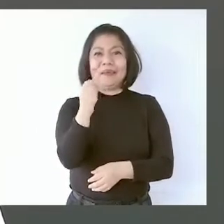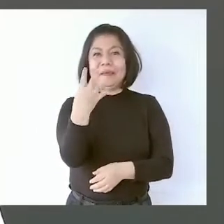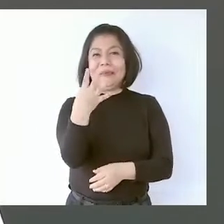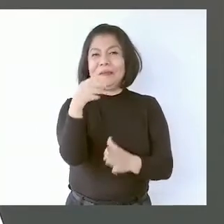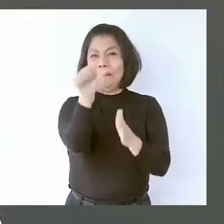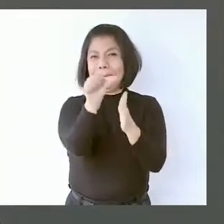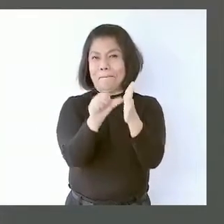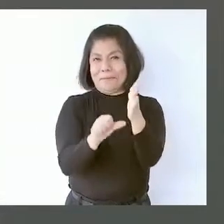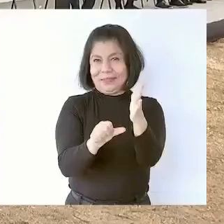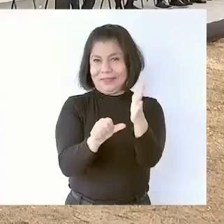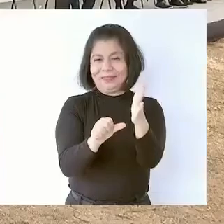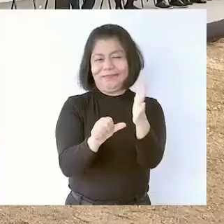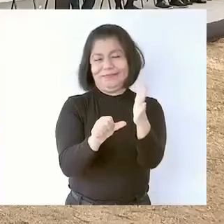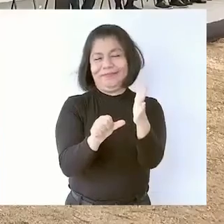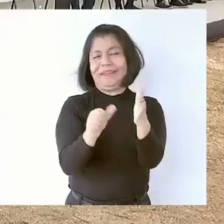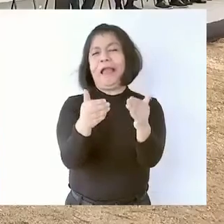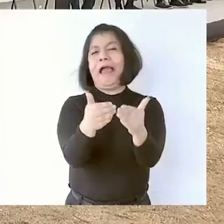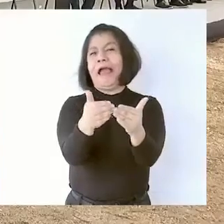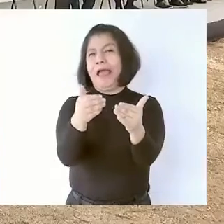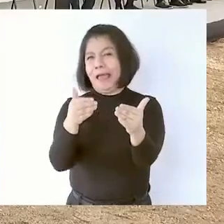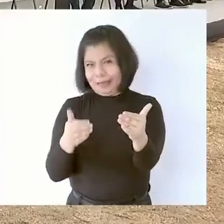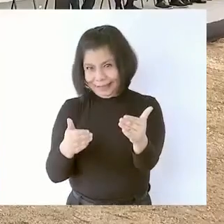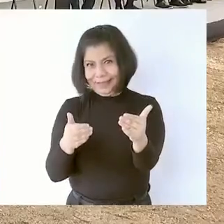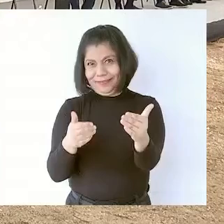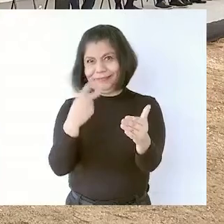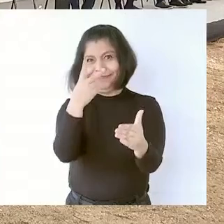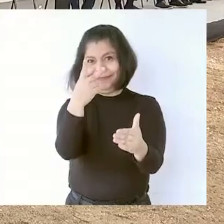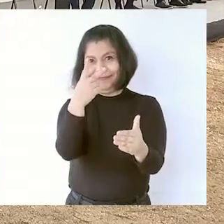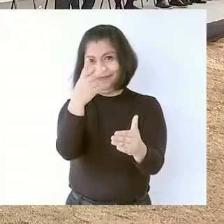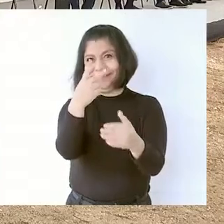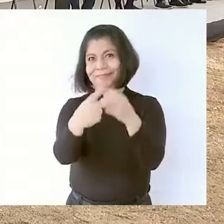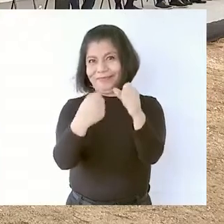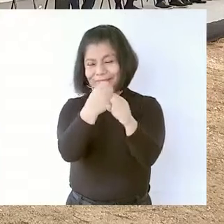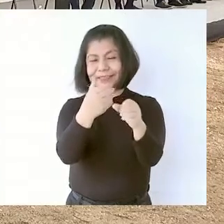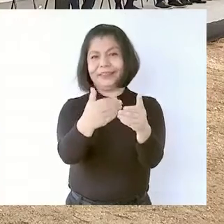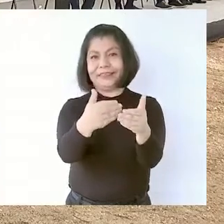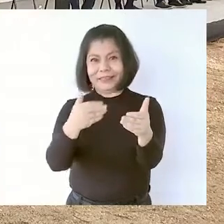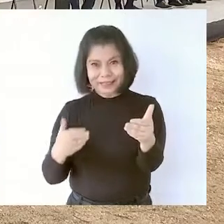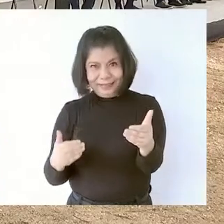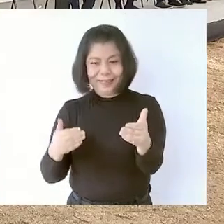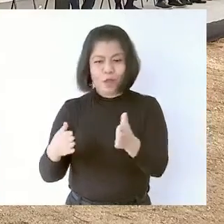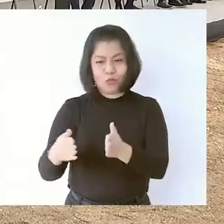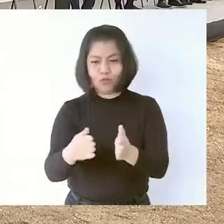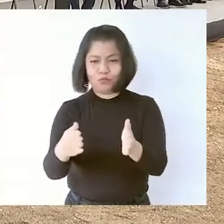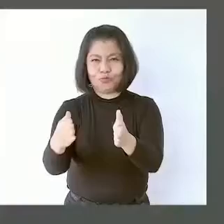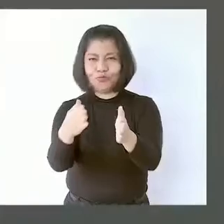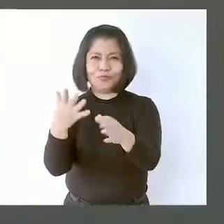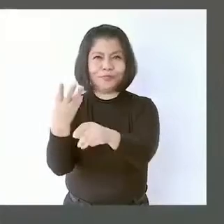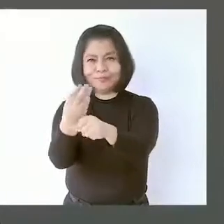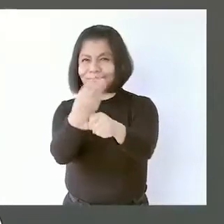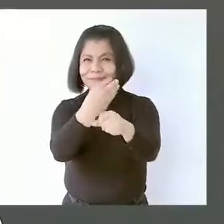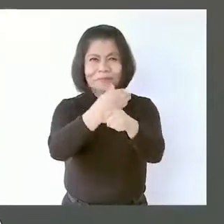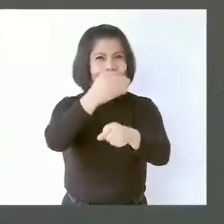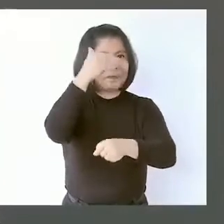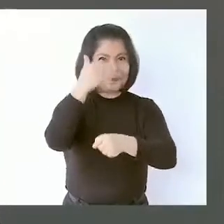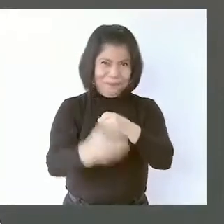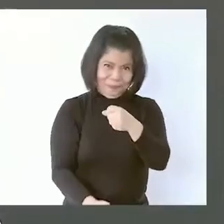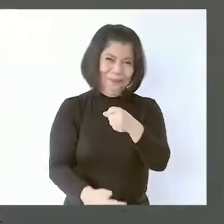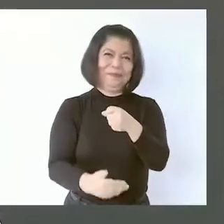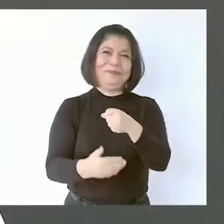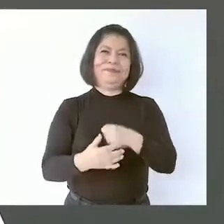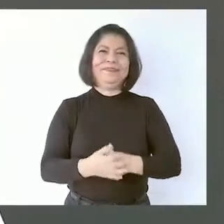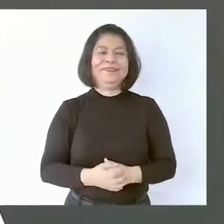en menos de 2 años. Pero le vamos a tomar la